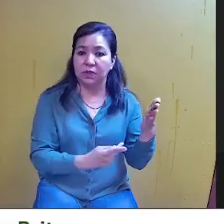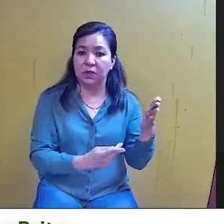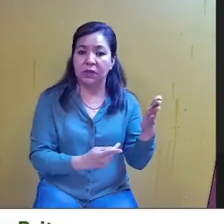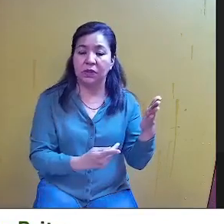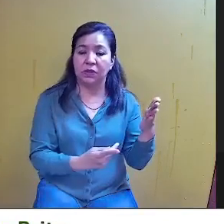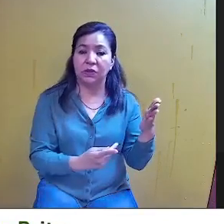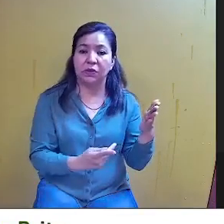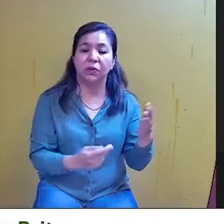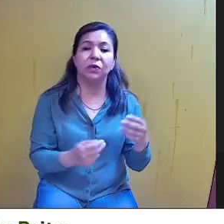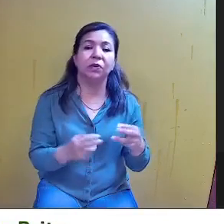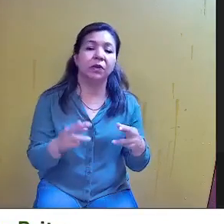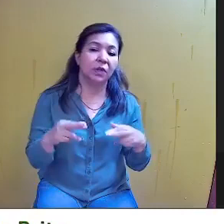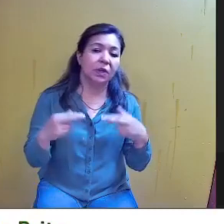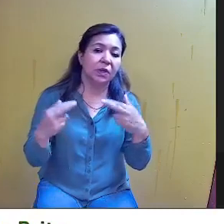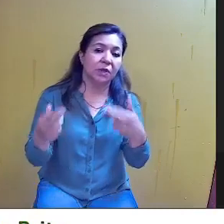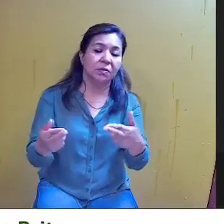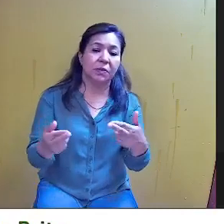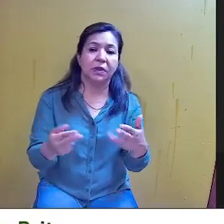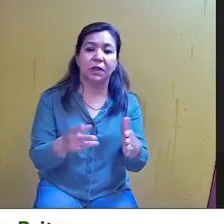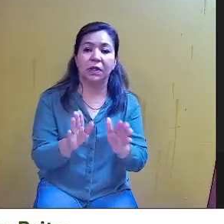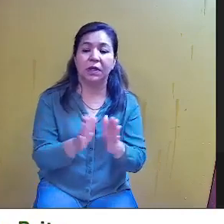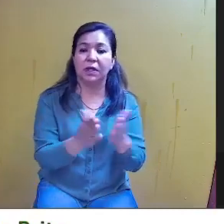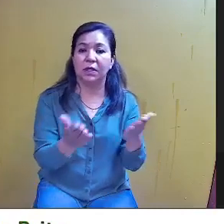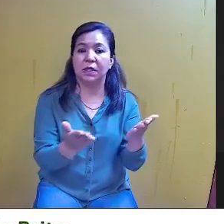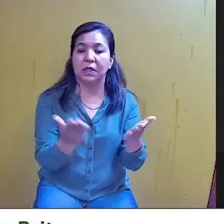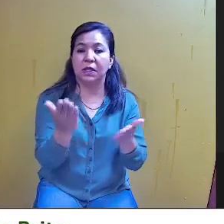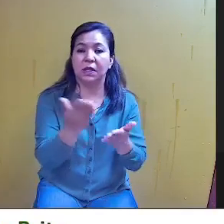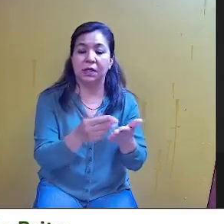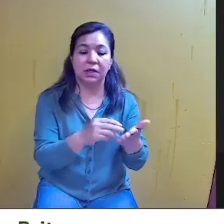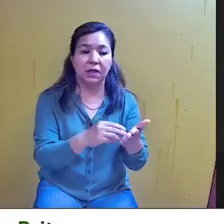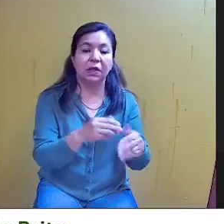proyecto de resolución relativo al expediente